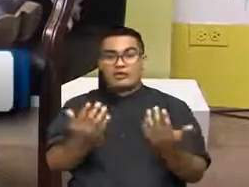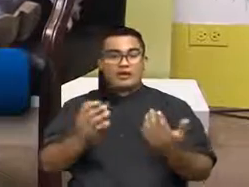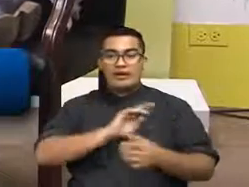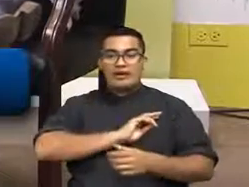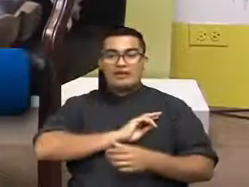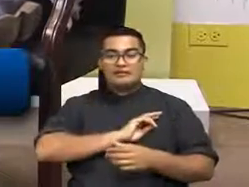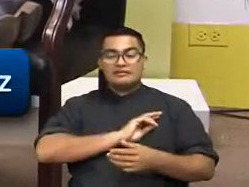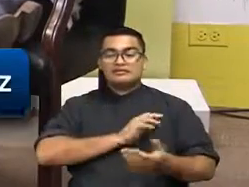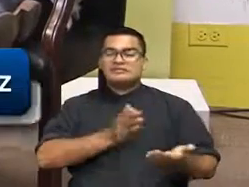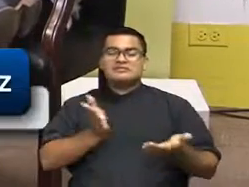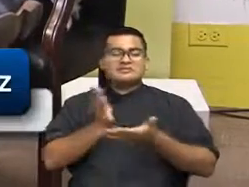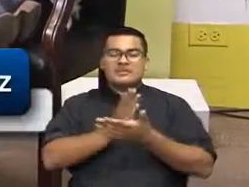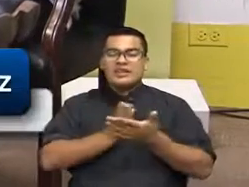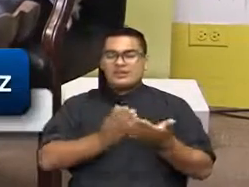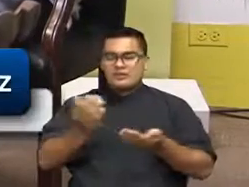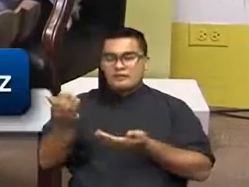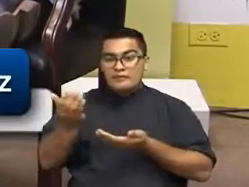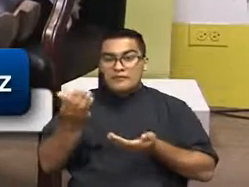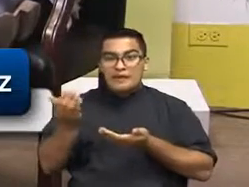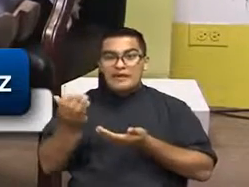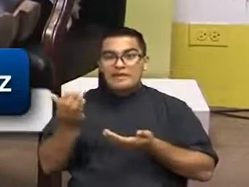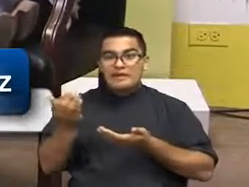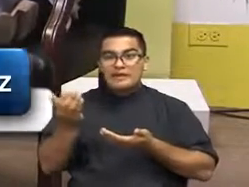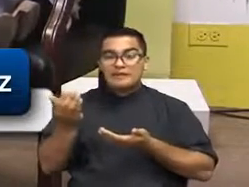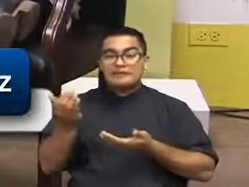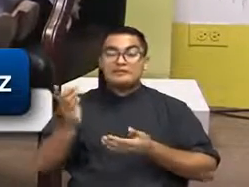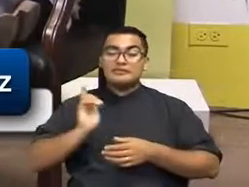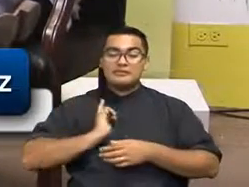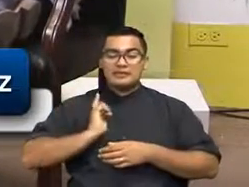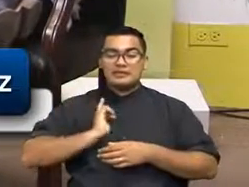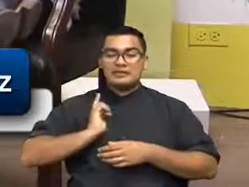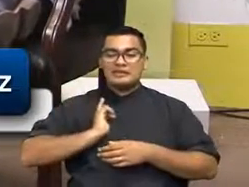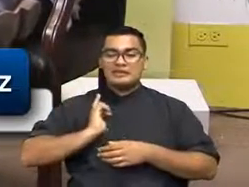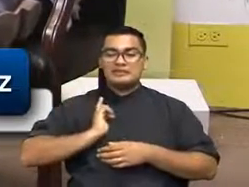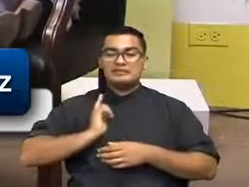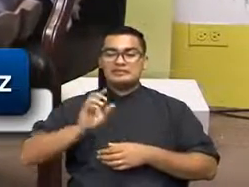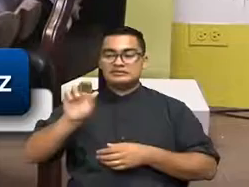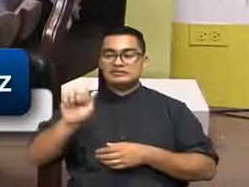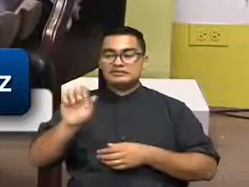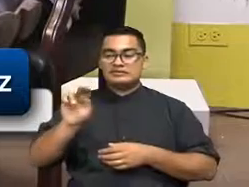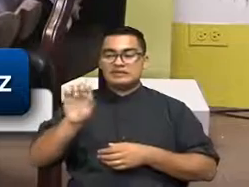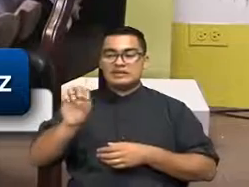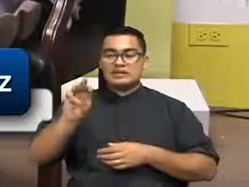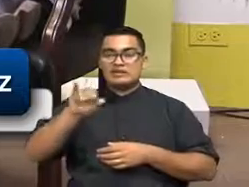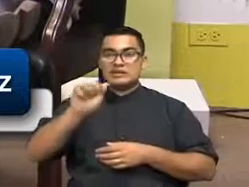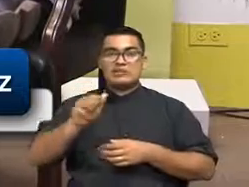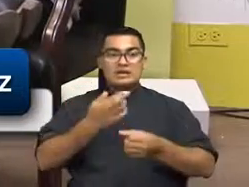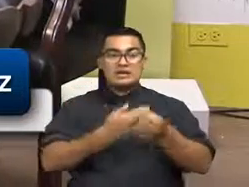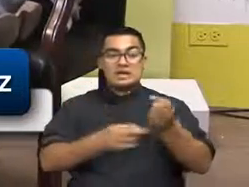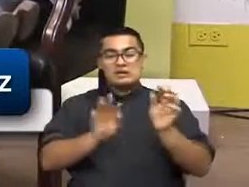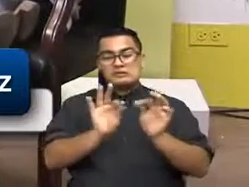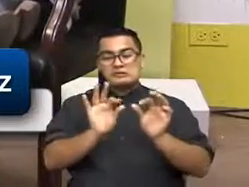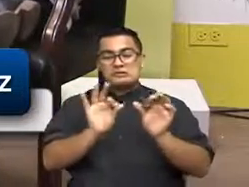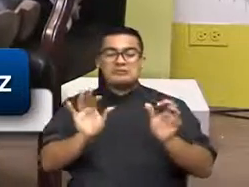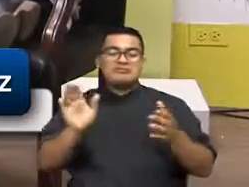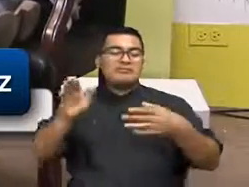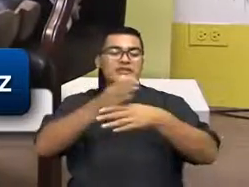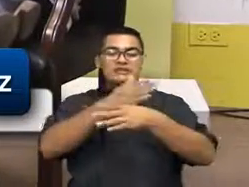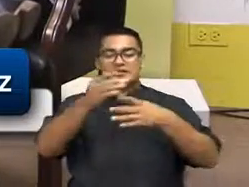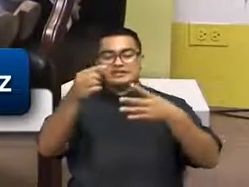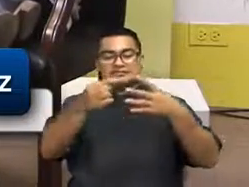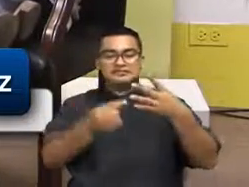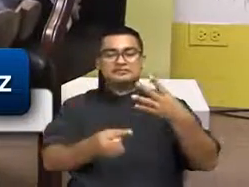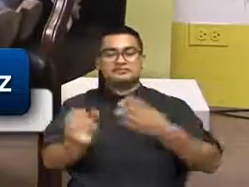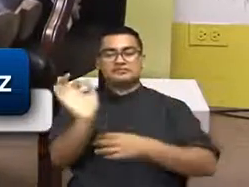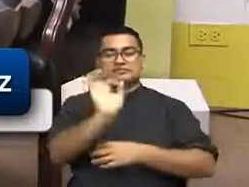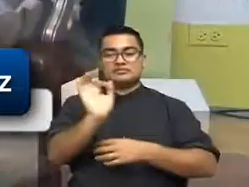incompatibilidad de grupos sanguíneos, tanto materno como del hijo. Son diversas causas las que te pueden producir la anemia.